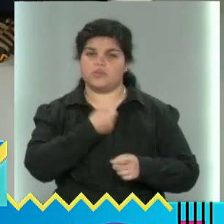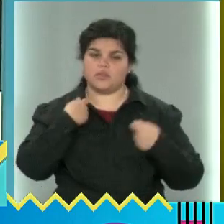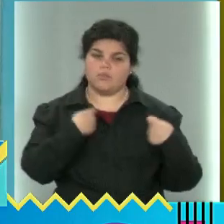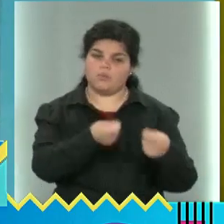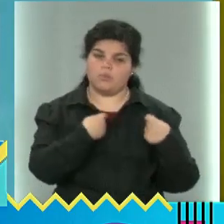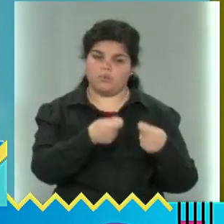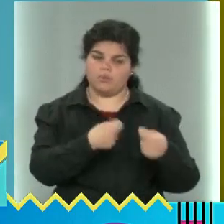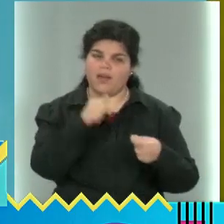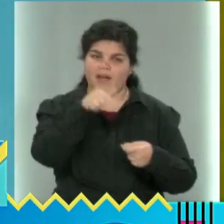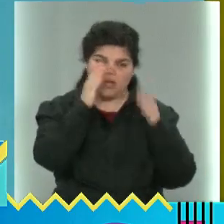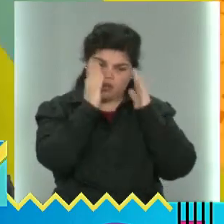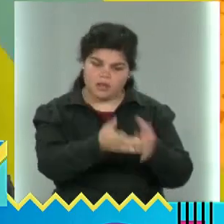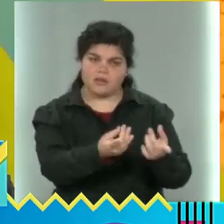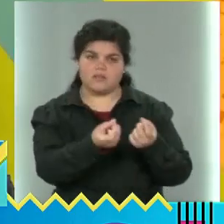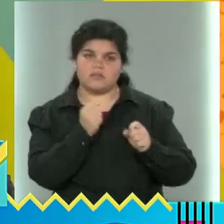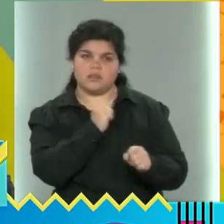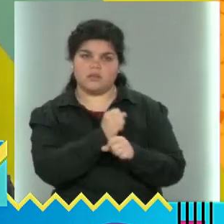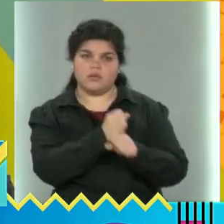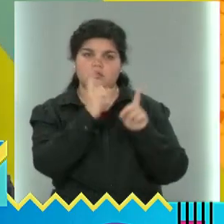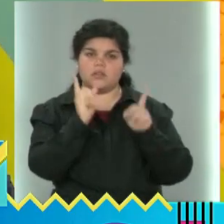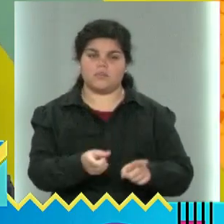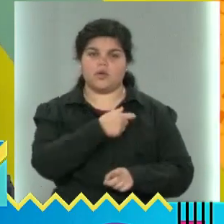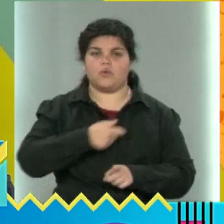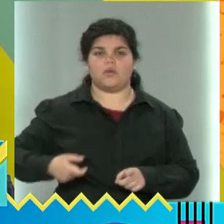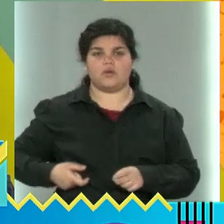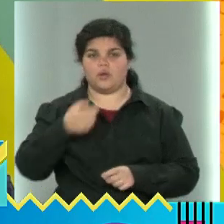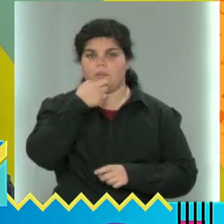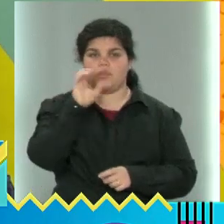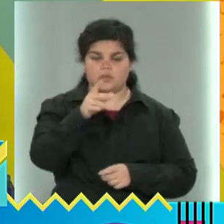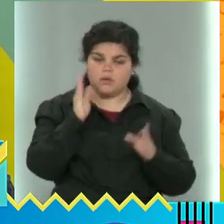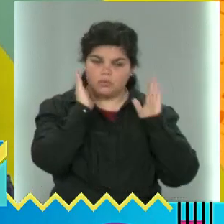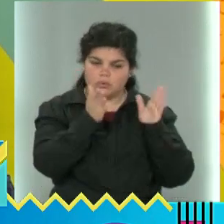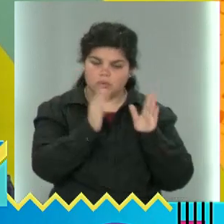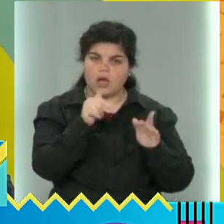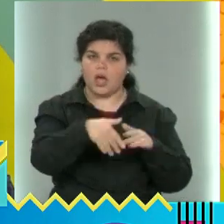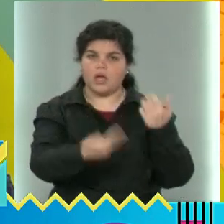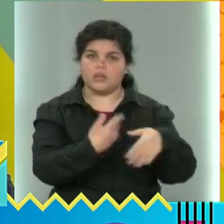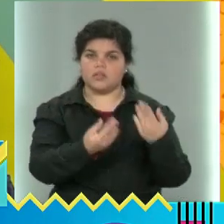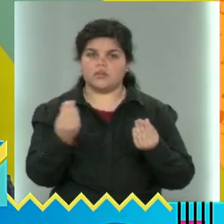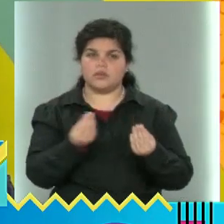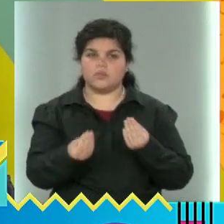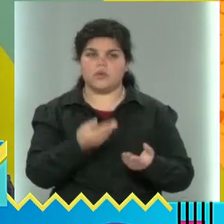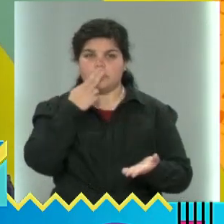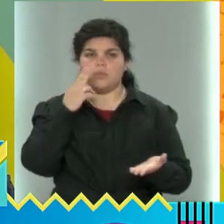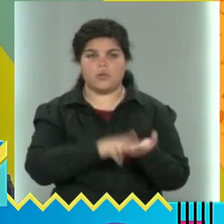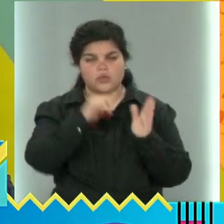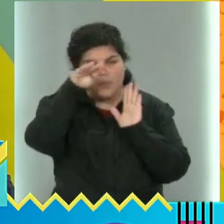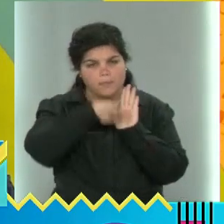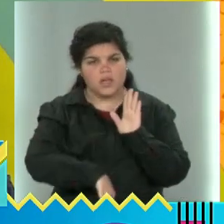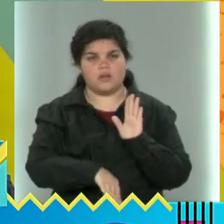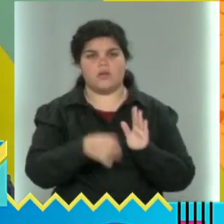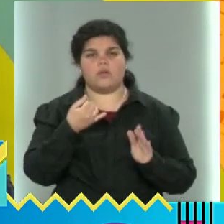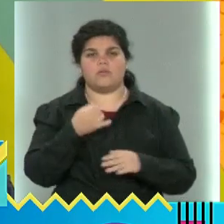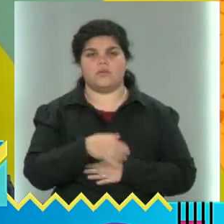financiamiento, y todas las líneas que está trabajando el gobierno de la provincia en esto, estamos hablando de tasas mucho más bajas, y el gobierno de la